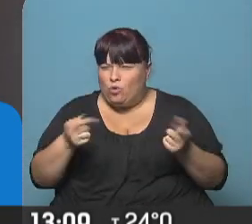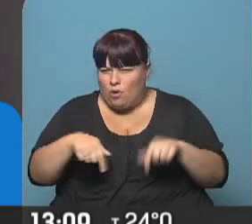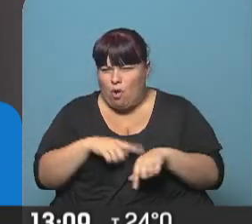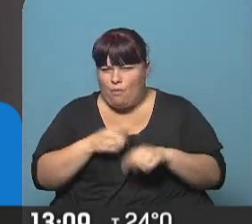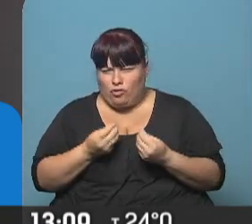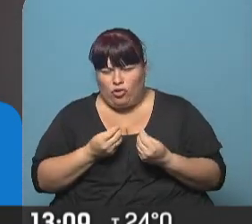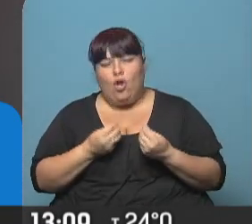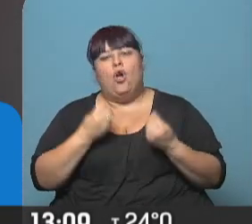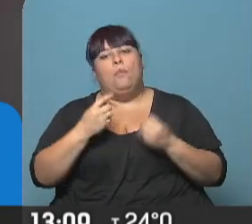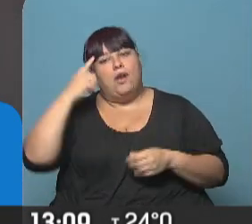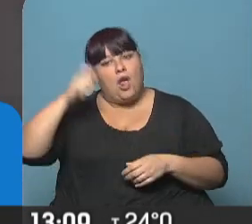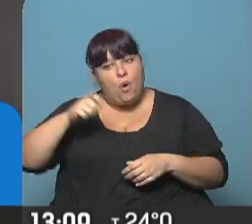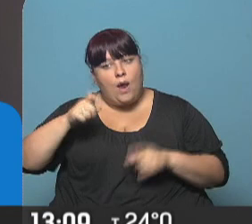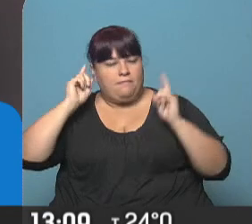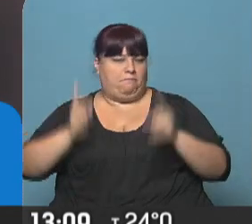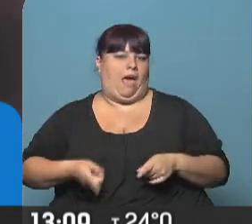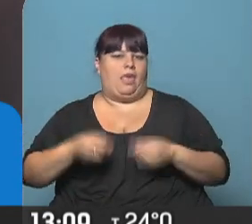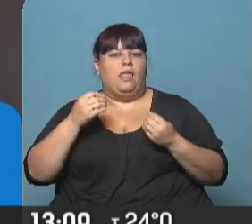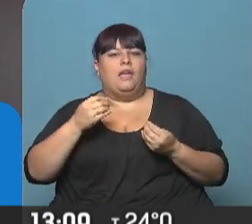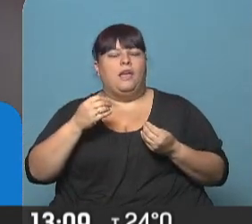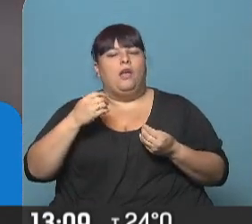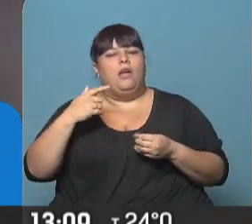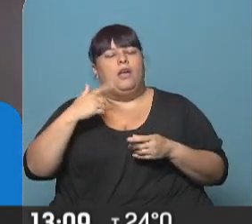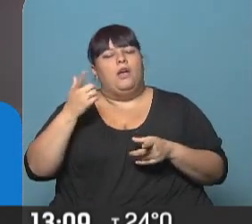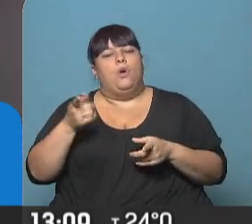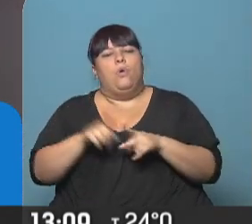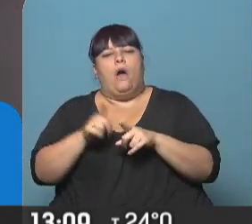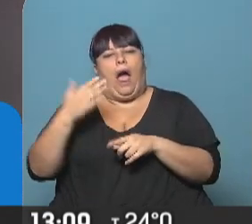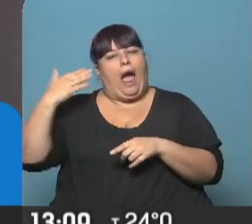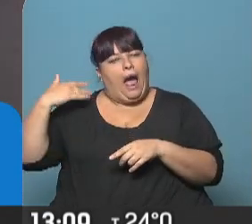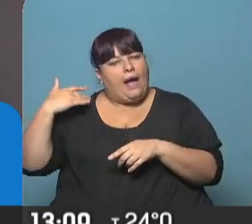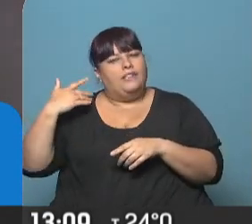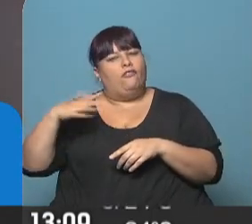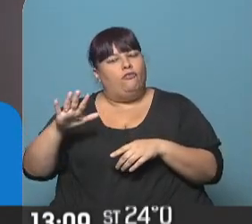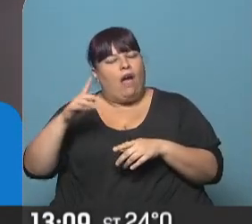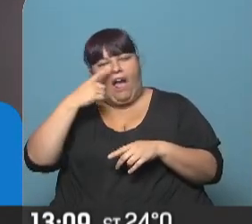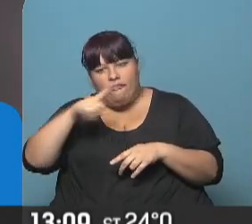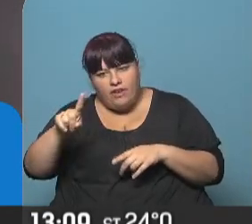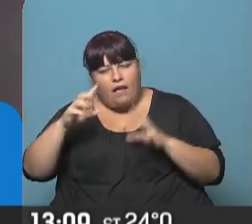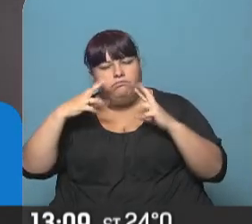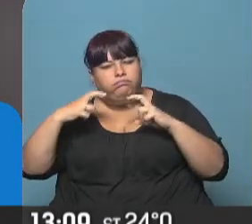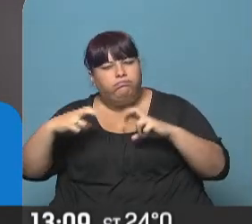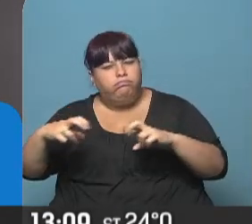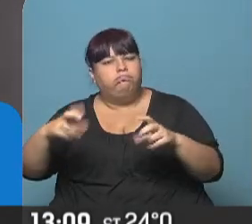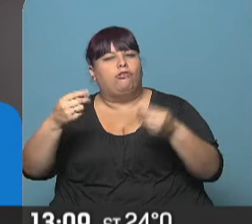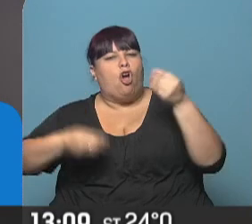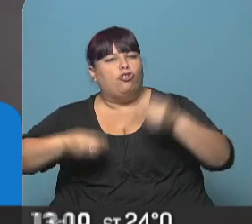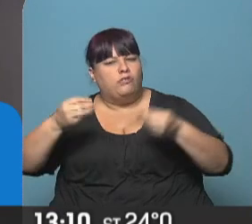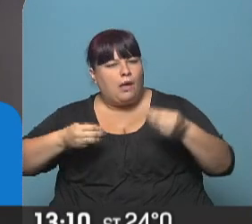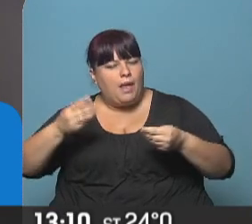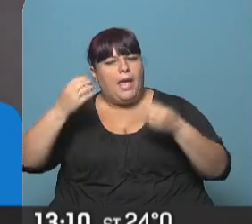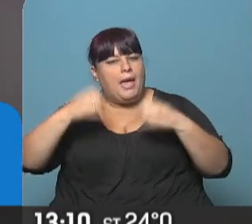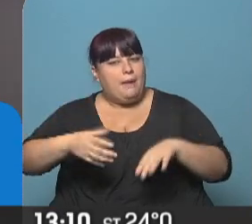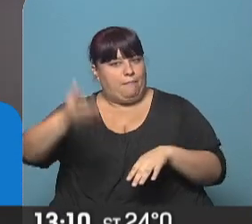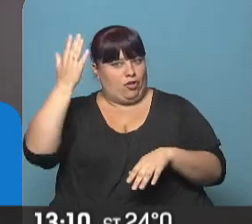momento? Es porque el juez tomó esta decisión luego de que se hace unos días se realizara y finalizara un peritaje contable que había